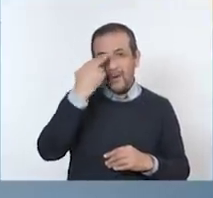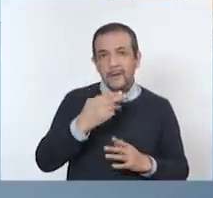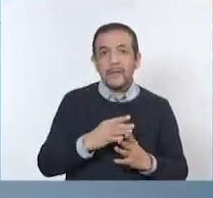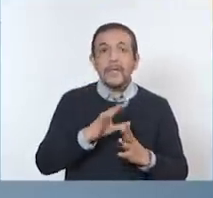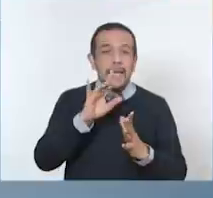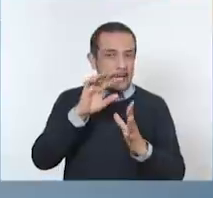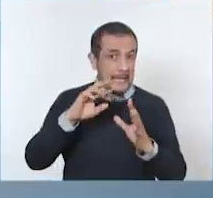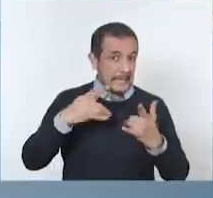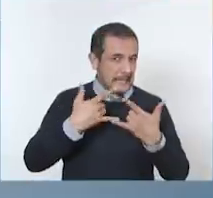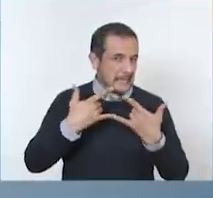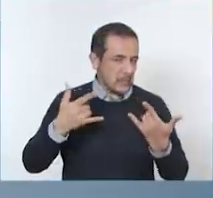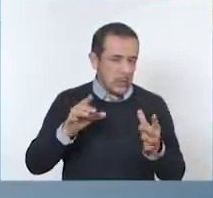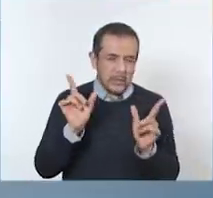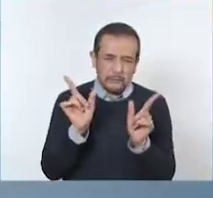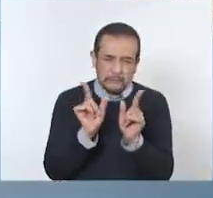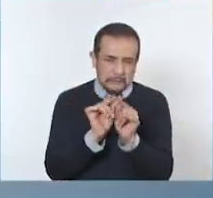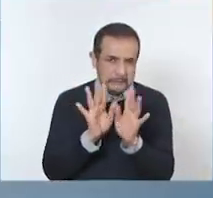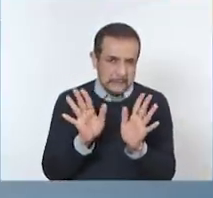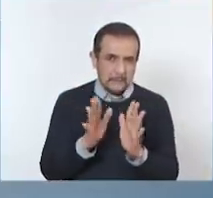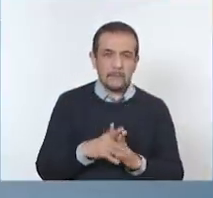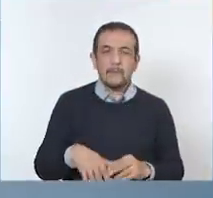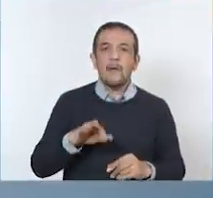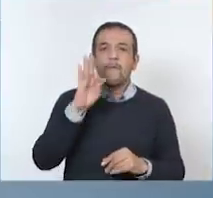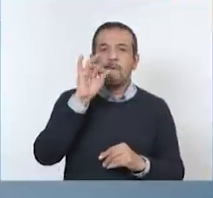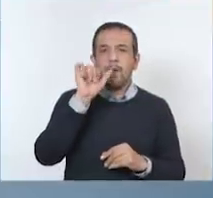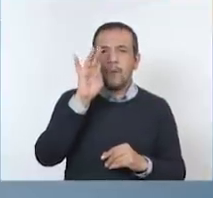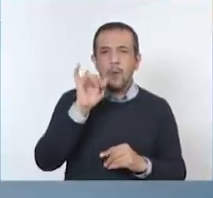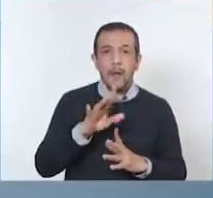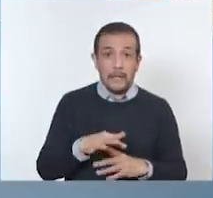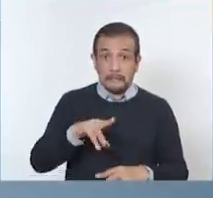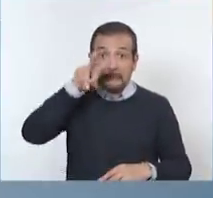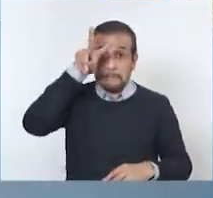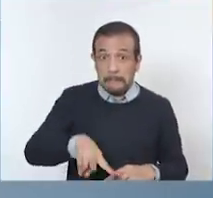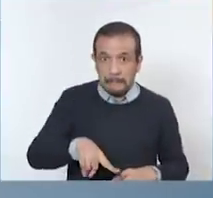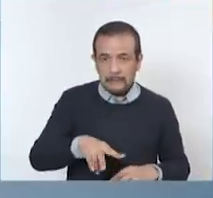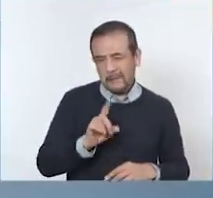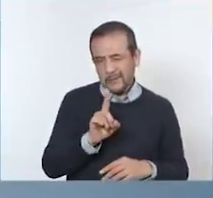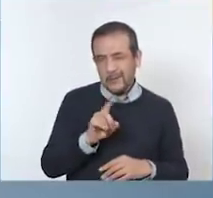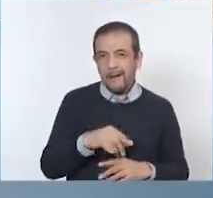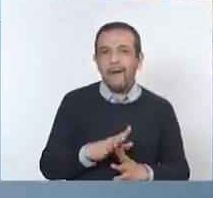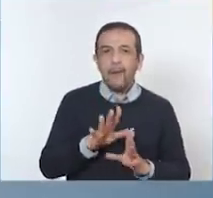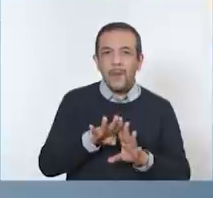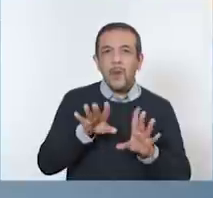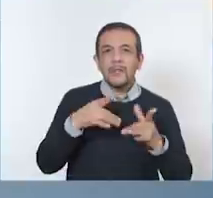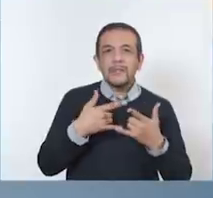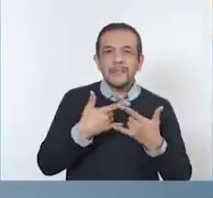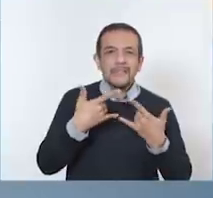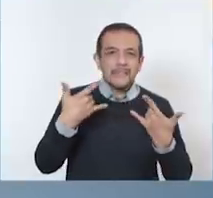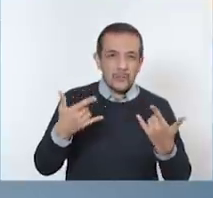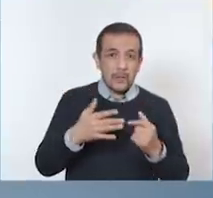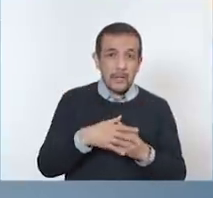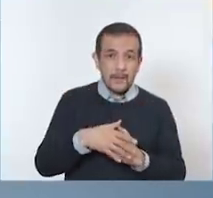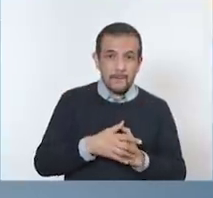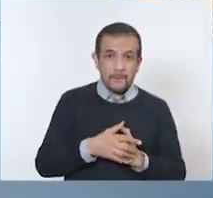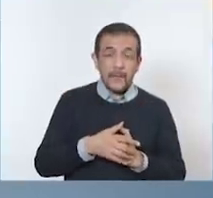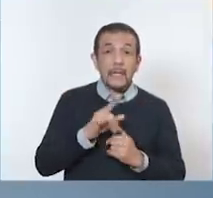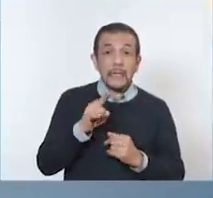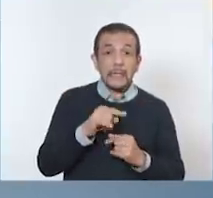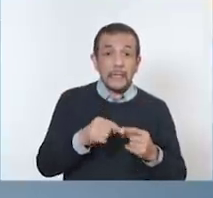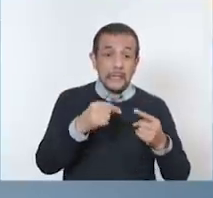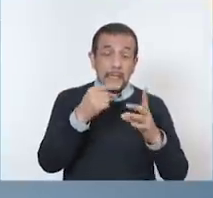Recuerden que es solo una leyenda, una fábula. No es real, pero retoma algunas de